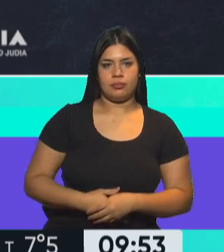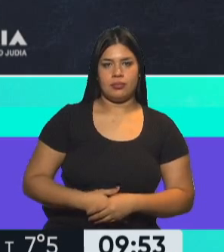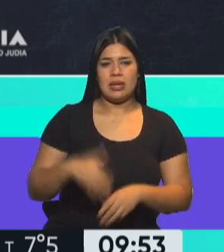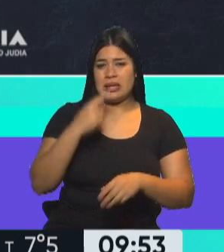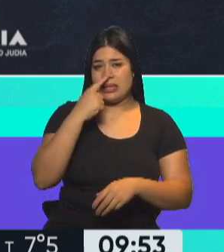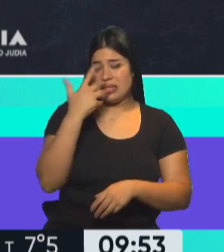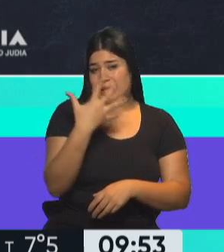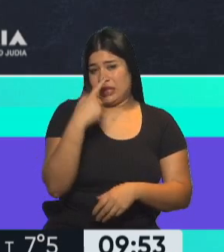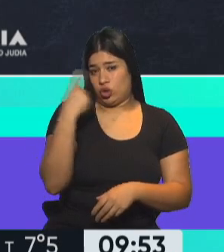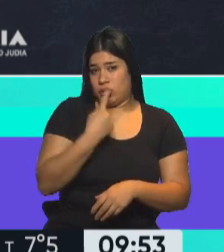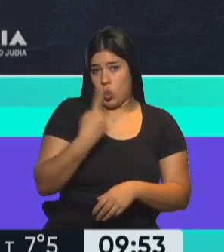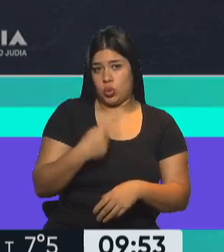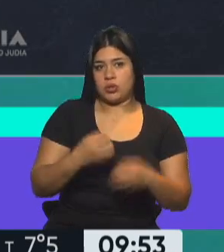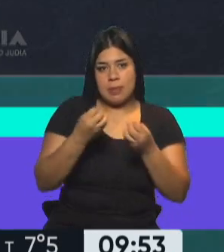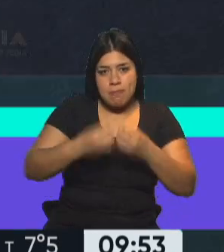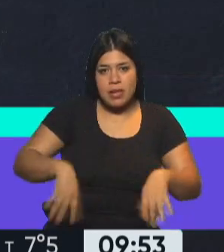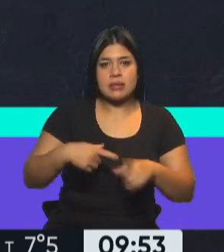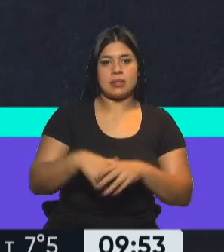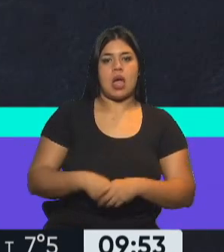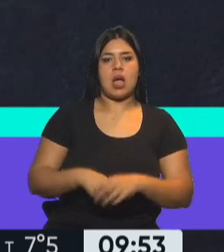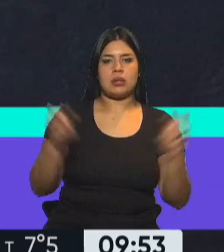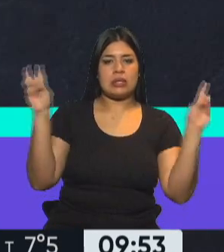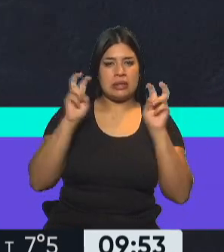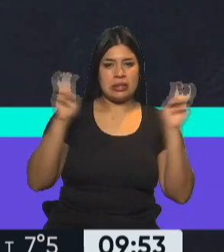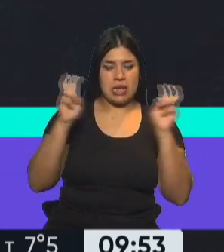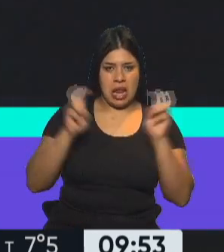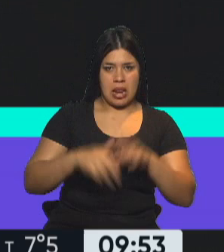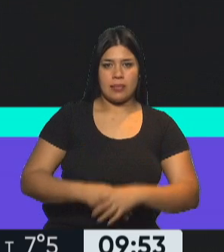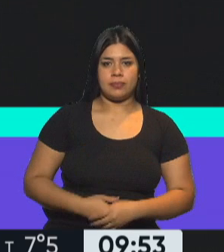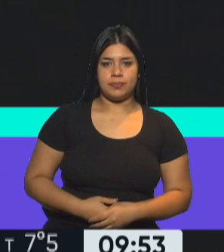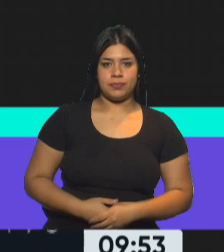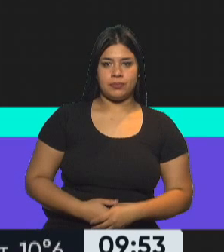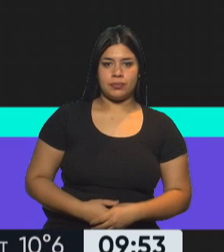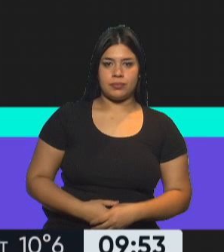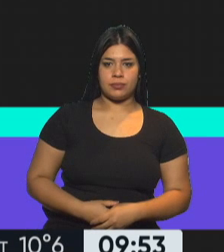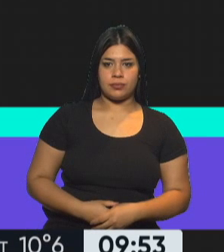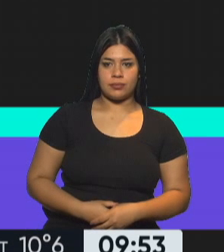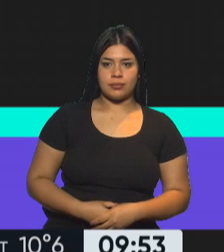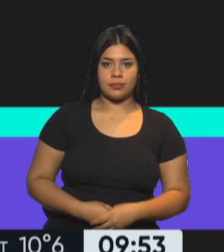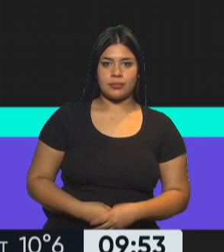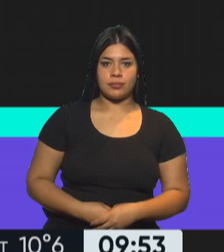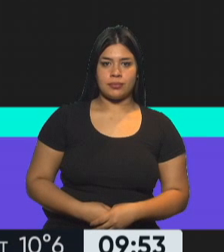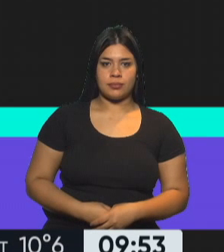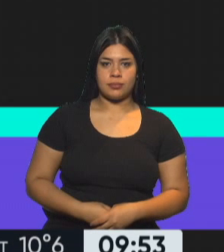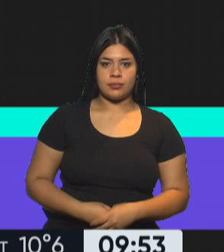5 segundos comenzará a sonar la sirena, comienza el acto y lo compartimos con ustedes.